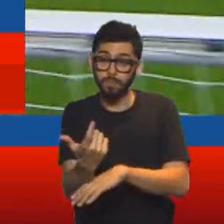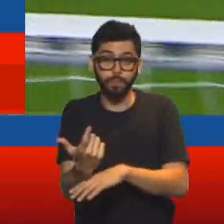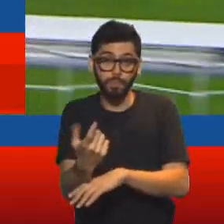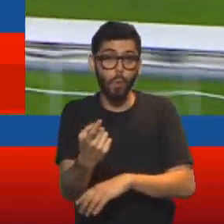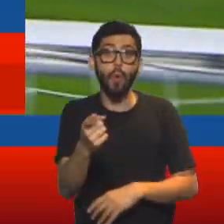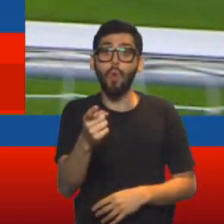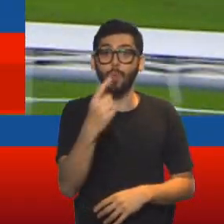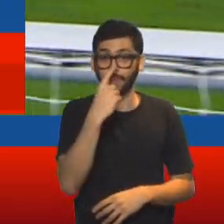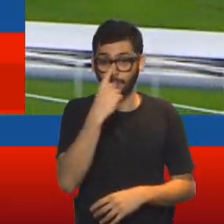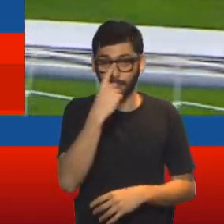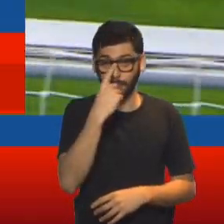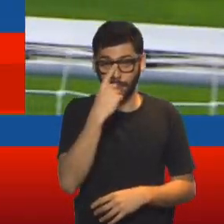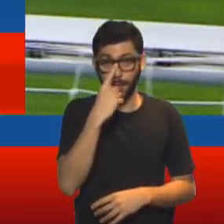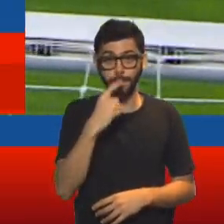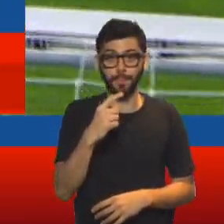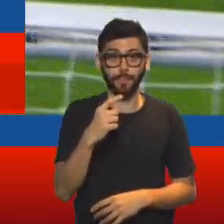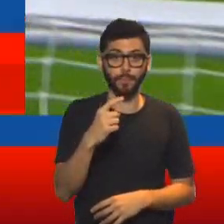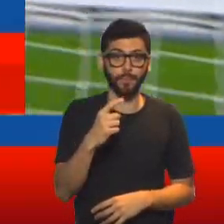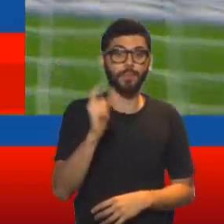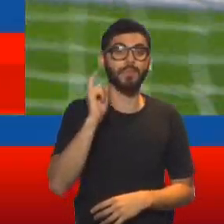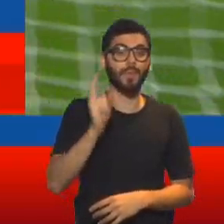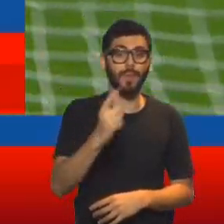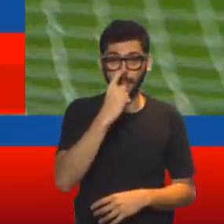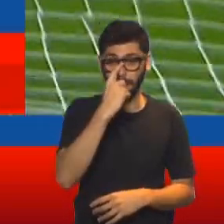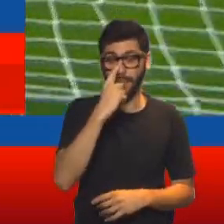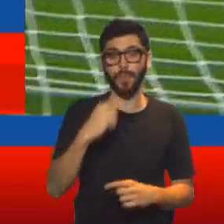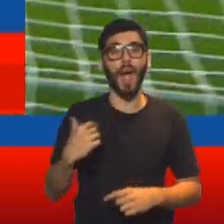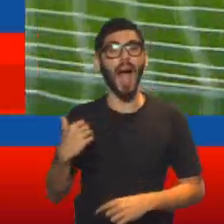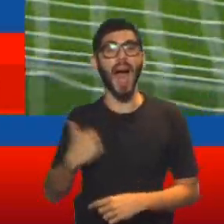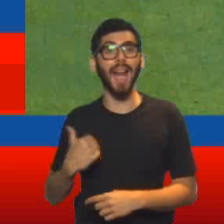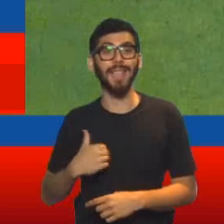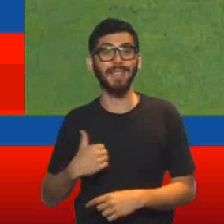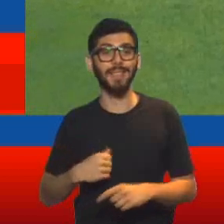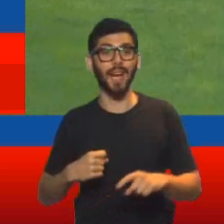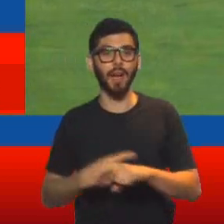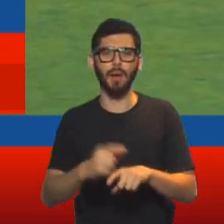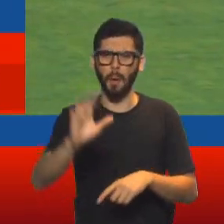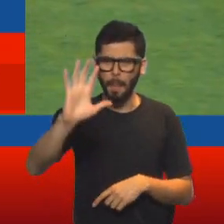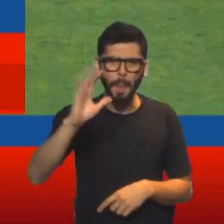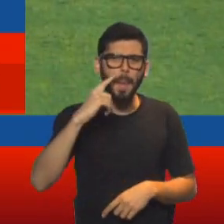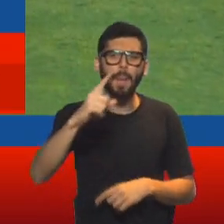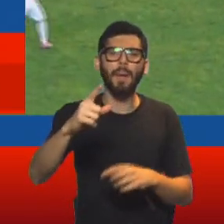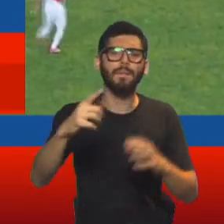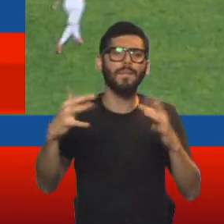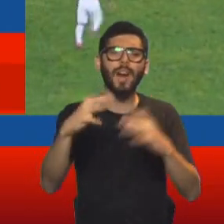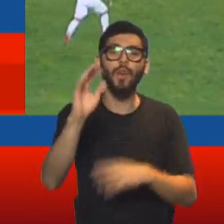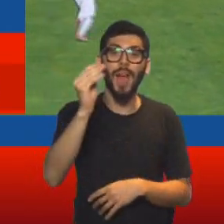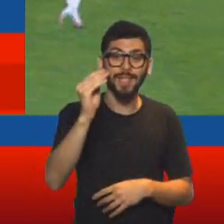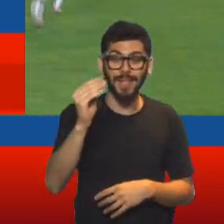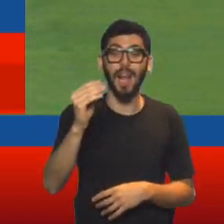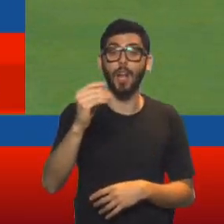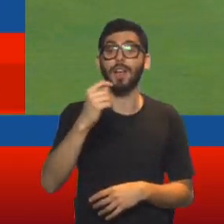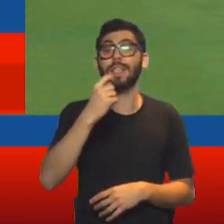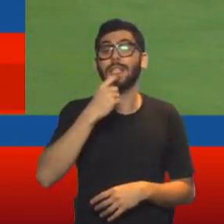justamente la pelota adentro. Y el rival de la Argentina... Sí. Veamos a Brasil. Por supuesto, será Brasil